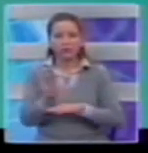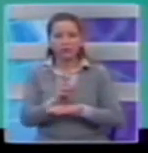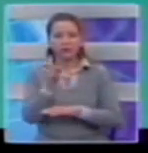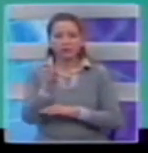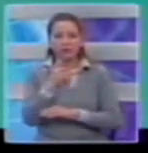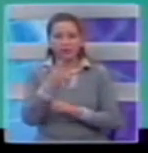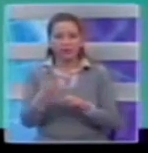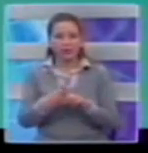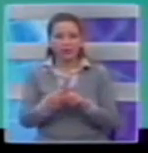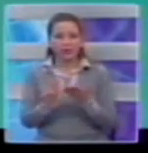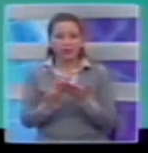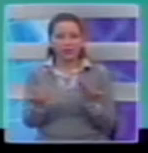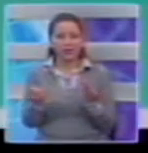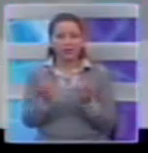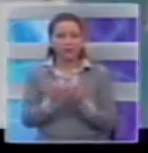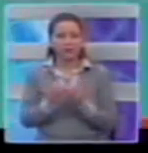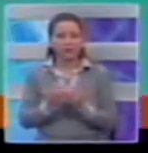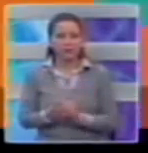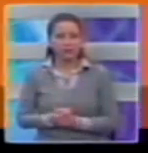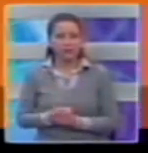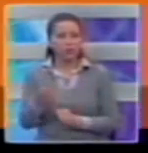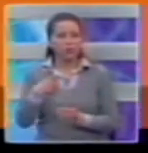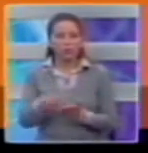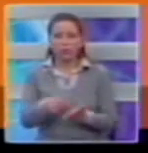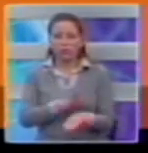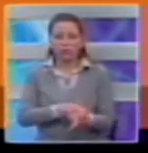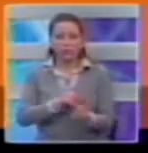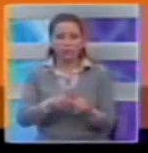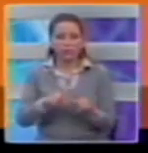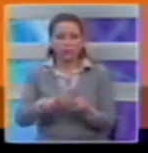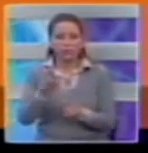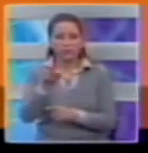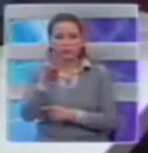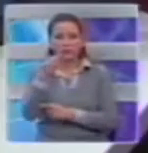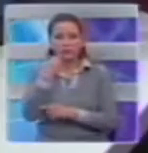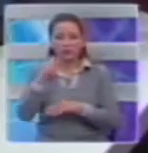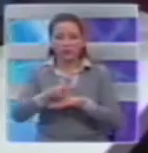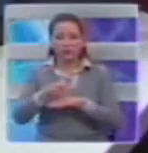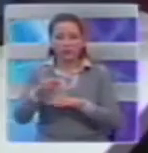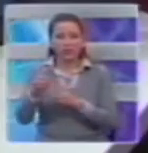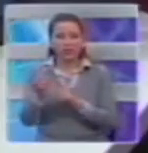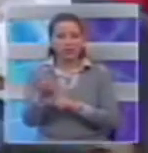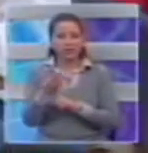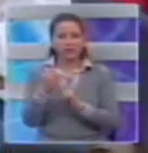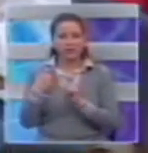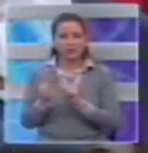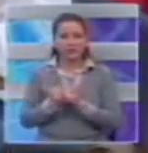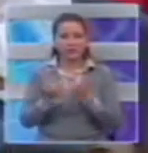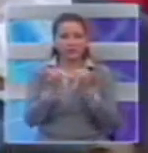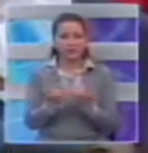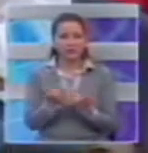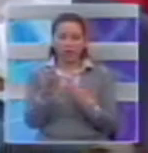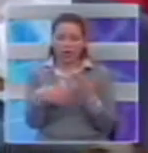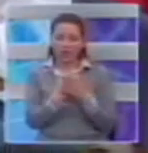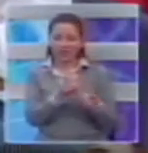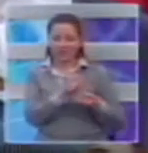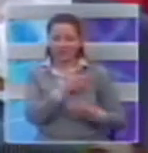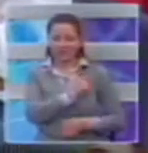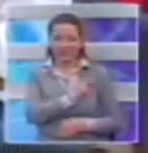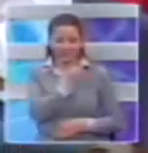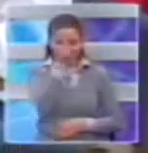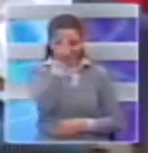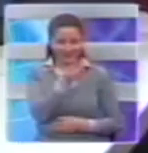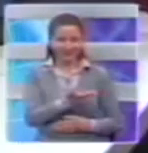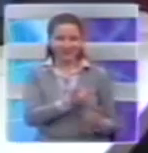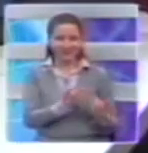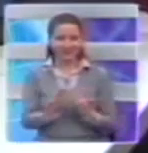necesitan alquilar estas máquinas para sus proyectos. Luis Fernando Gómez, gerente de esta plataforma, nos acompaña para darnos todos los detalles. Bienvenido en Boga,